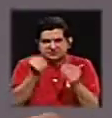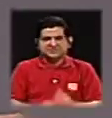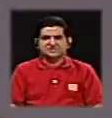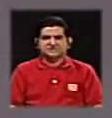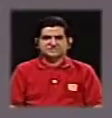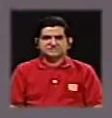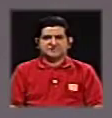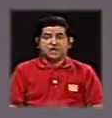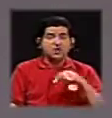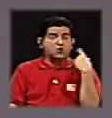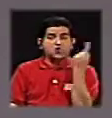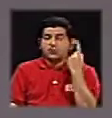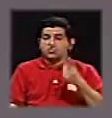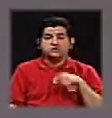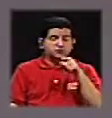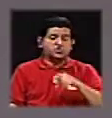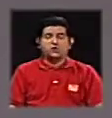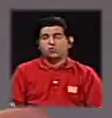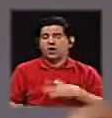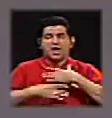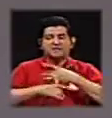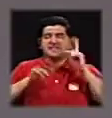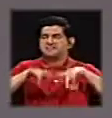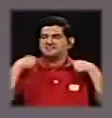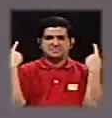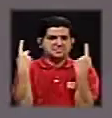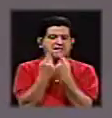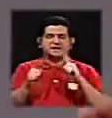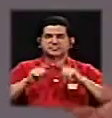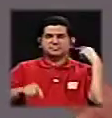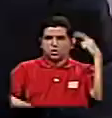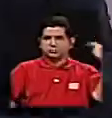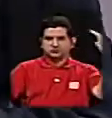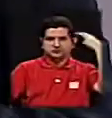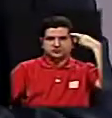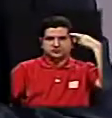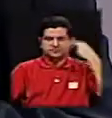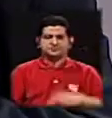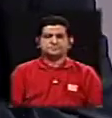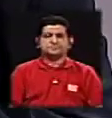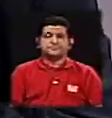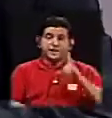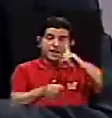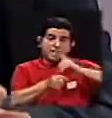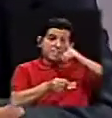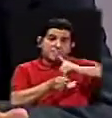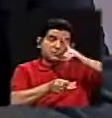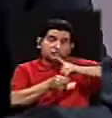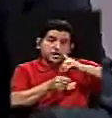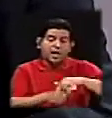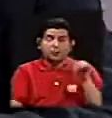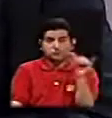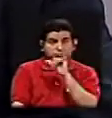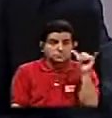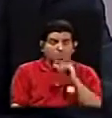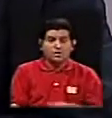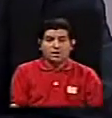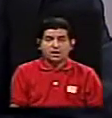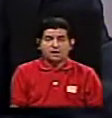más allá de las simpatías partidarias por otros factores. En cuanto a los diputados, también